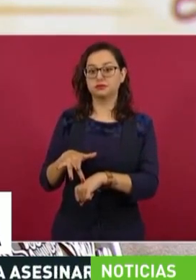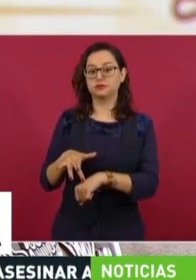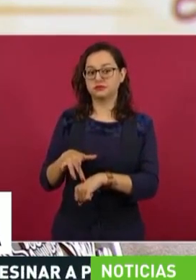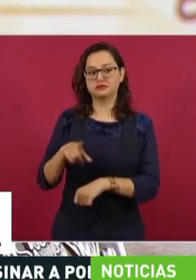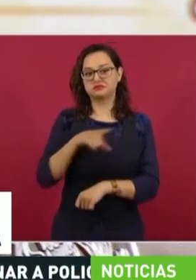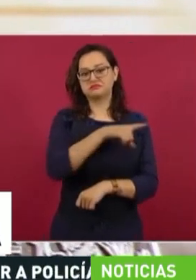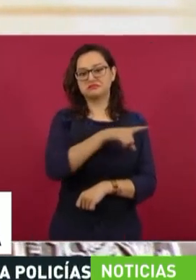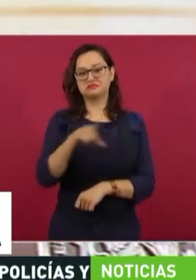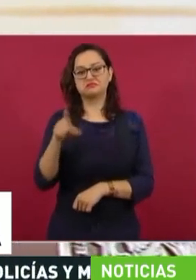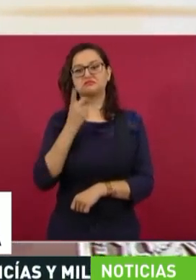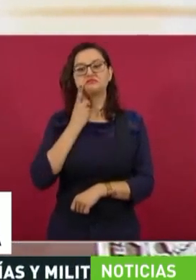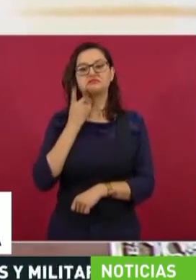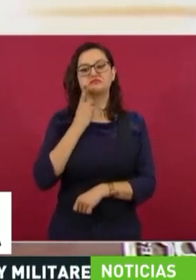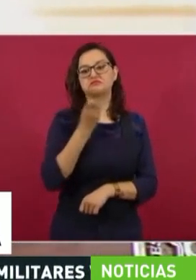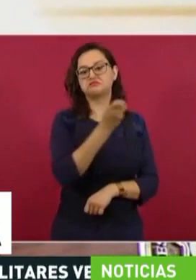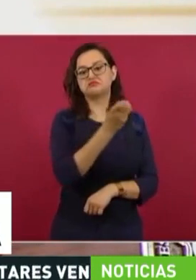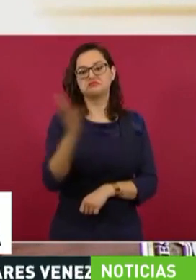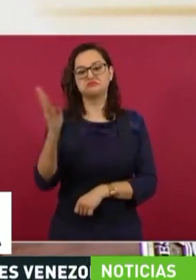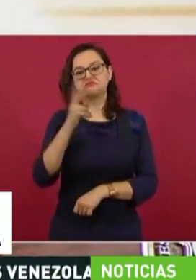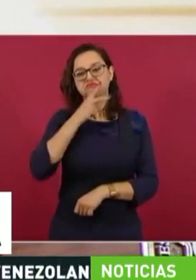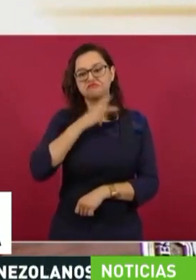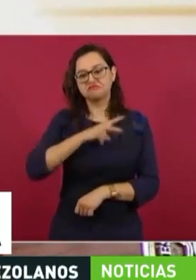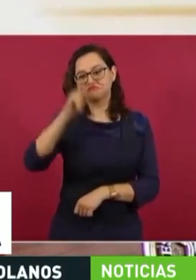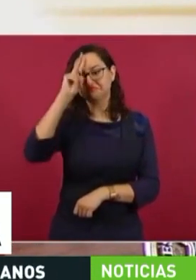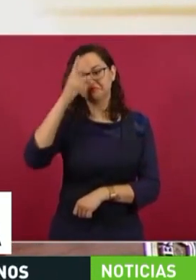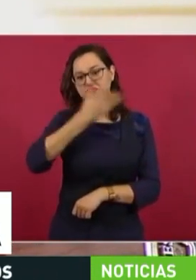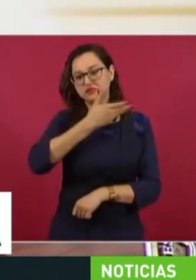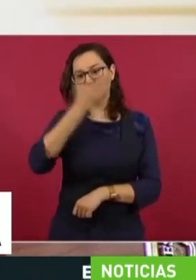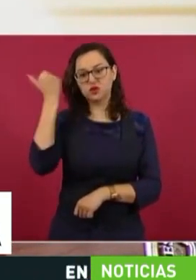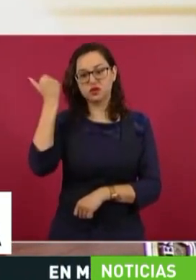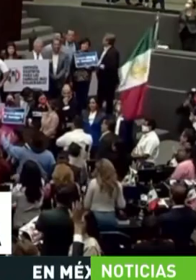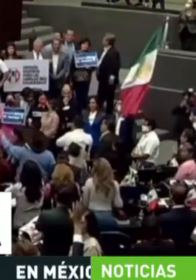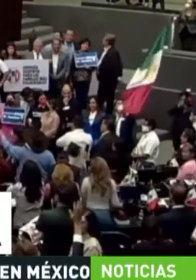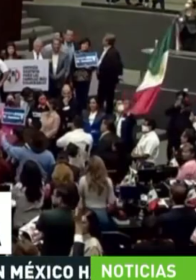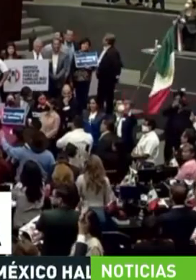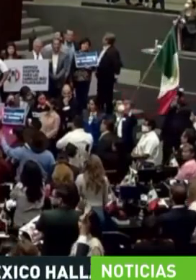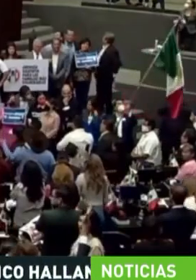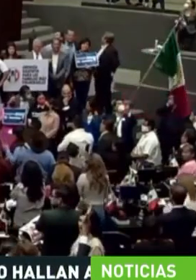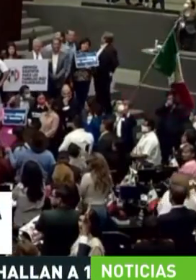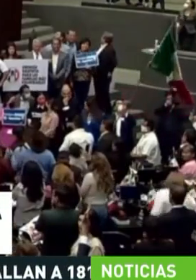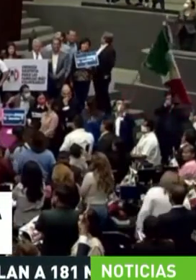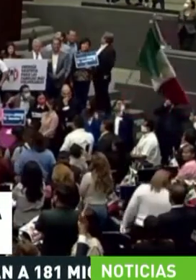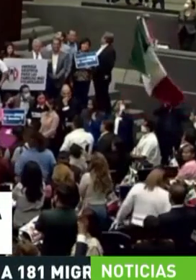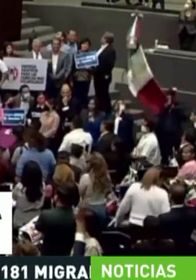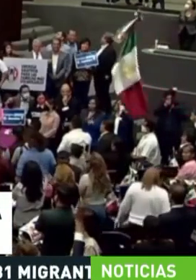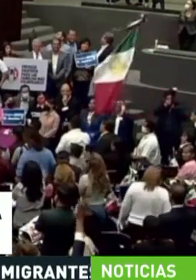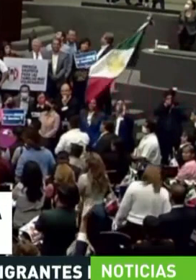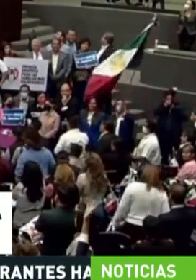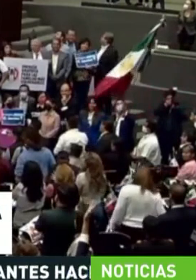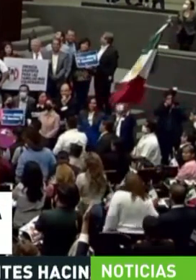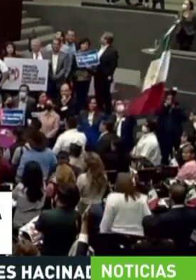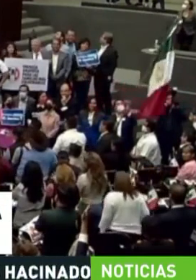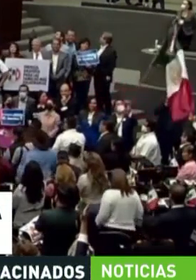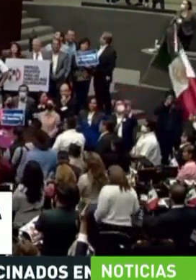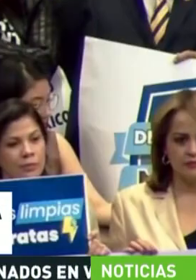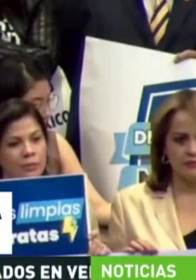porque es un mineral estratégico para el desarrollo futuro. En los últimos días, Morena, el partido del